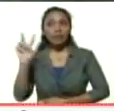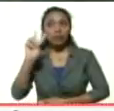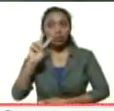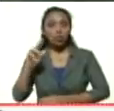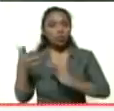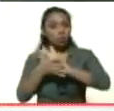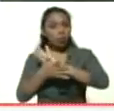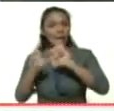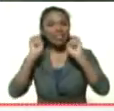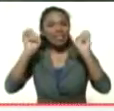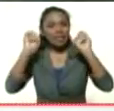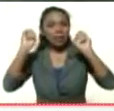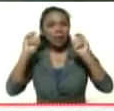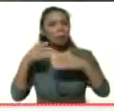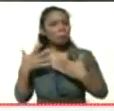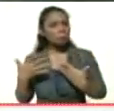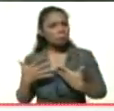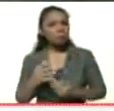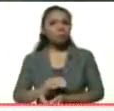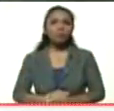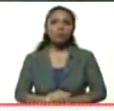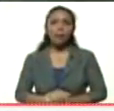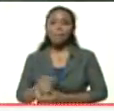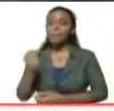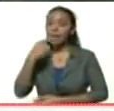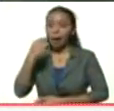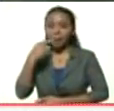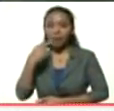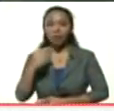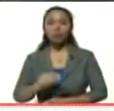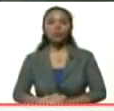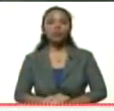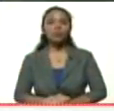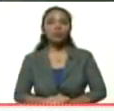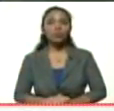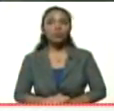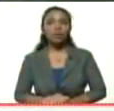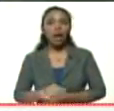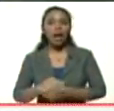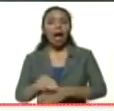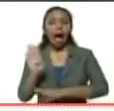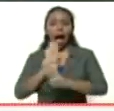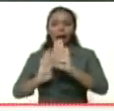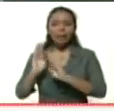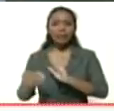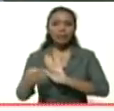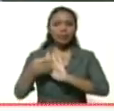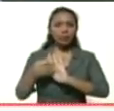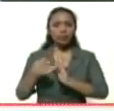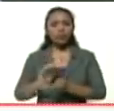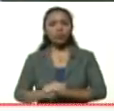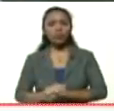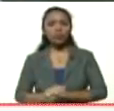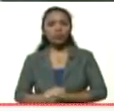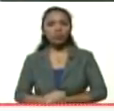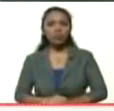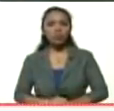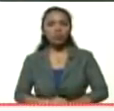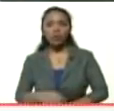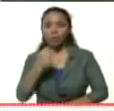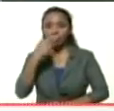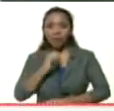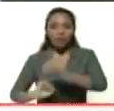Venezuela en materia de medicamentos febrifugos, antibióticos, antipalúdicos, la utilización